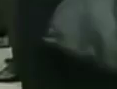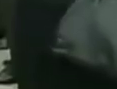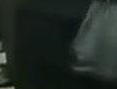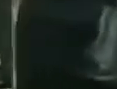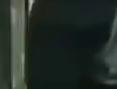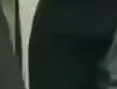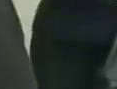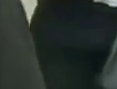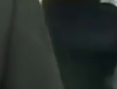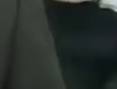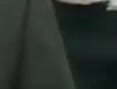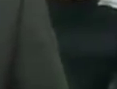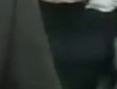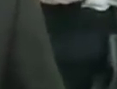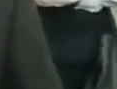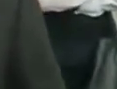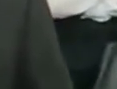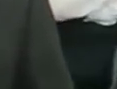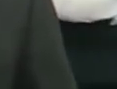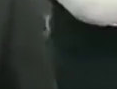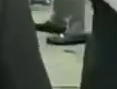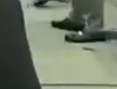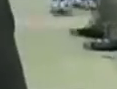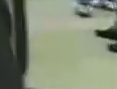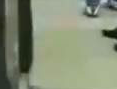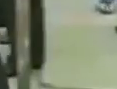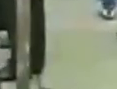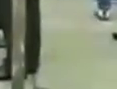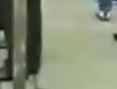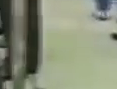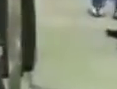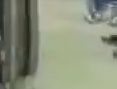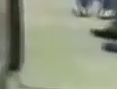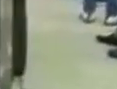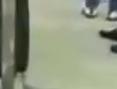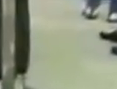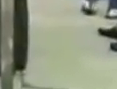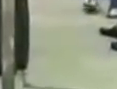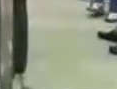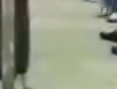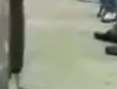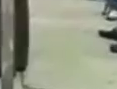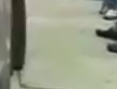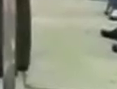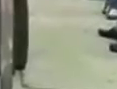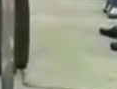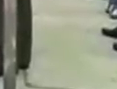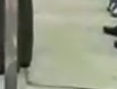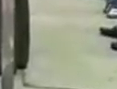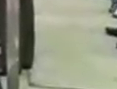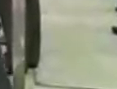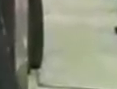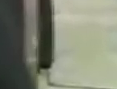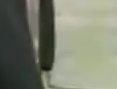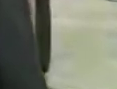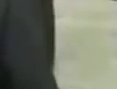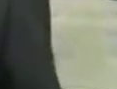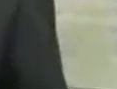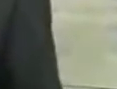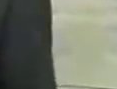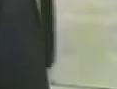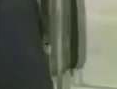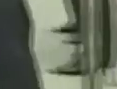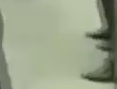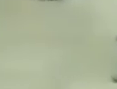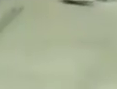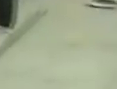que uno de ellos sería funcionario activo de la Comisión de Tránsito del Ecuador, persona que trabajaba en oficinas y